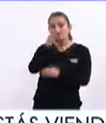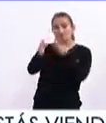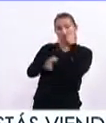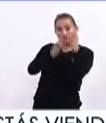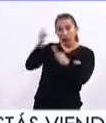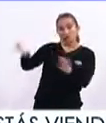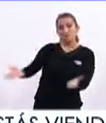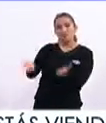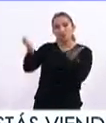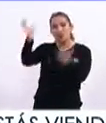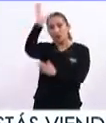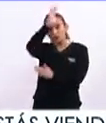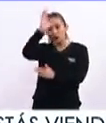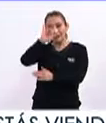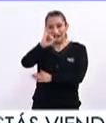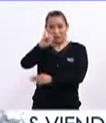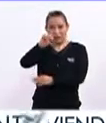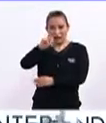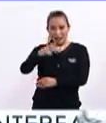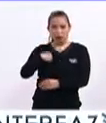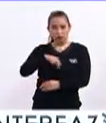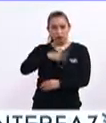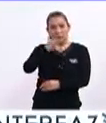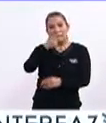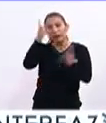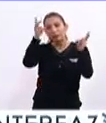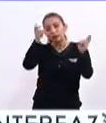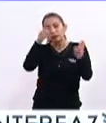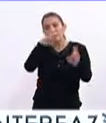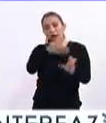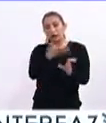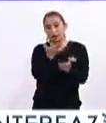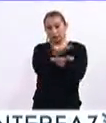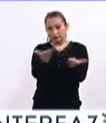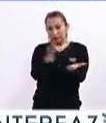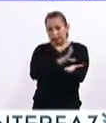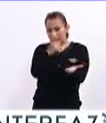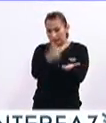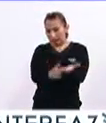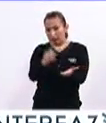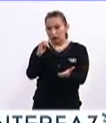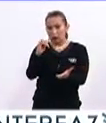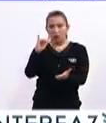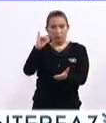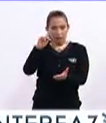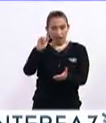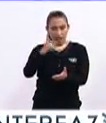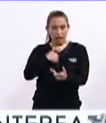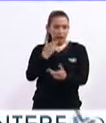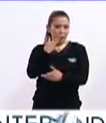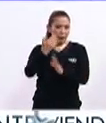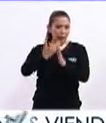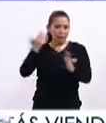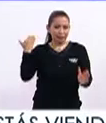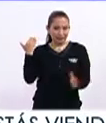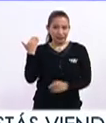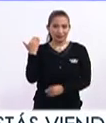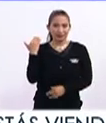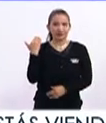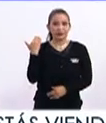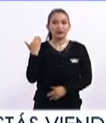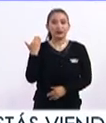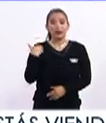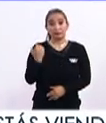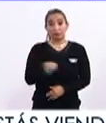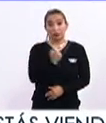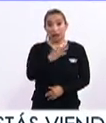Cultural del Instituto Politécnico Nacional. Precisamente vamos a hablar pues, sobre esta oferta en específico que hace el Politécnico Nacional. Hablábamos antes de entrar al aire que